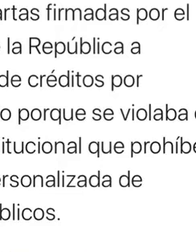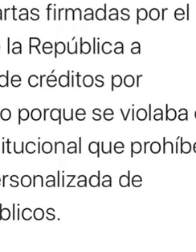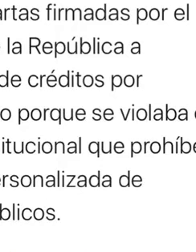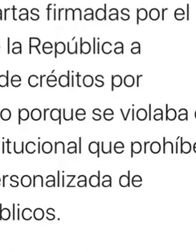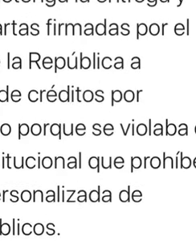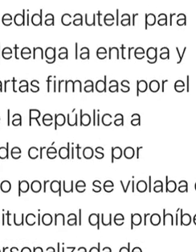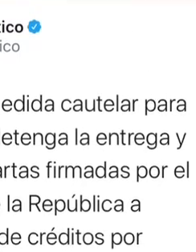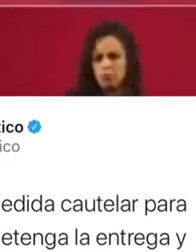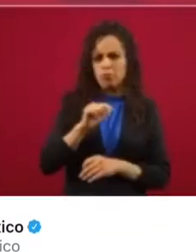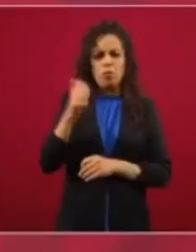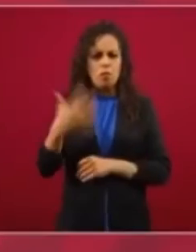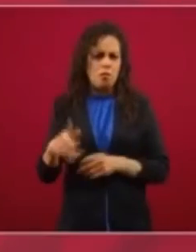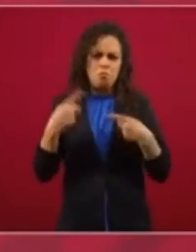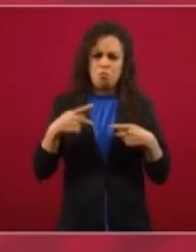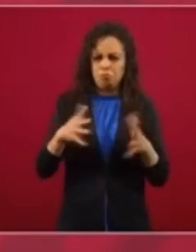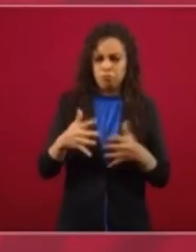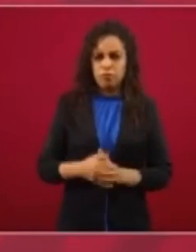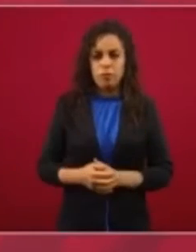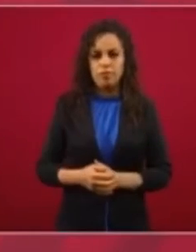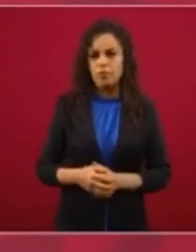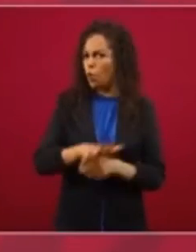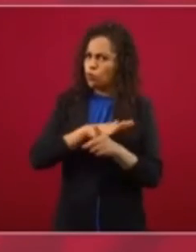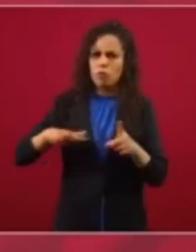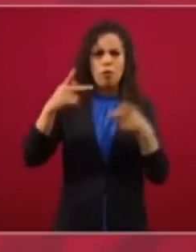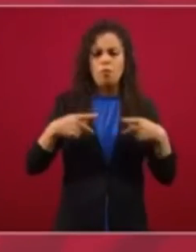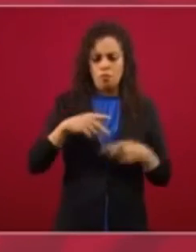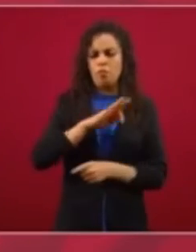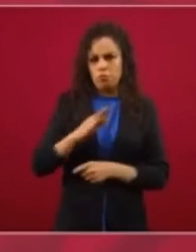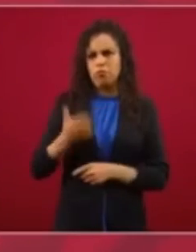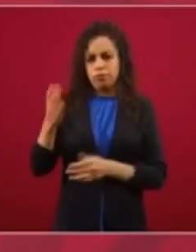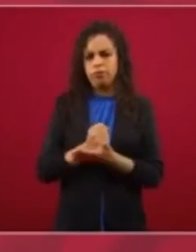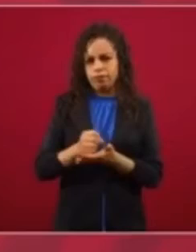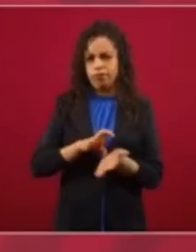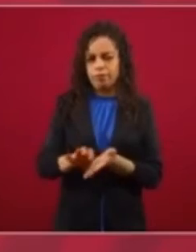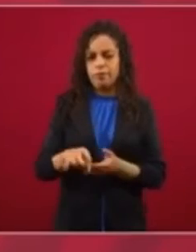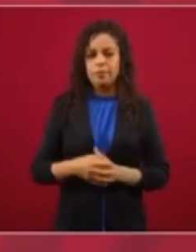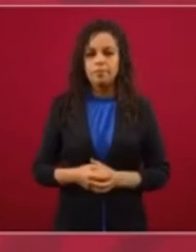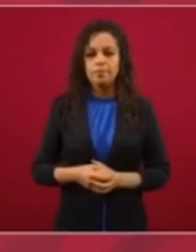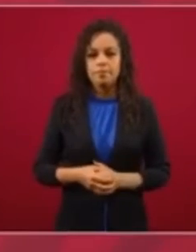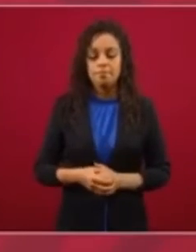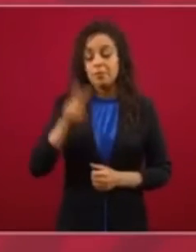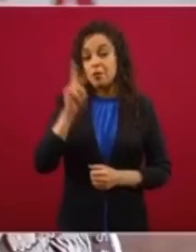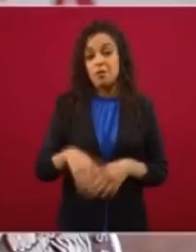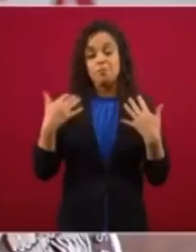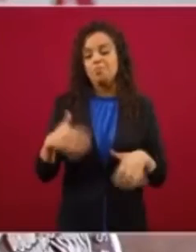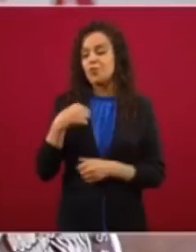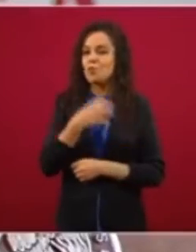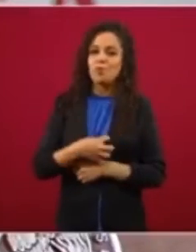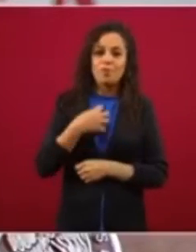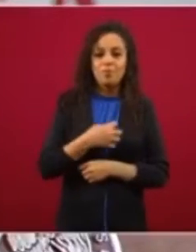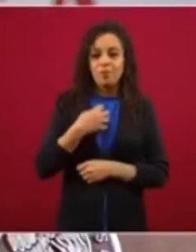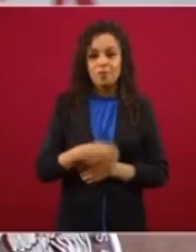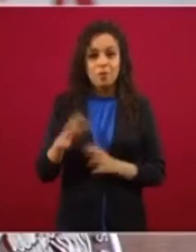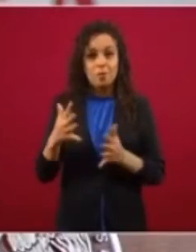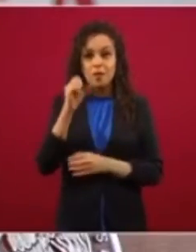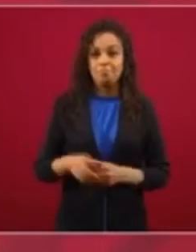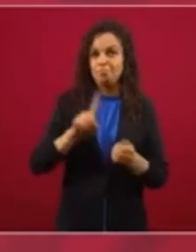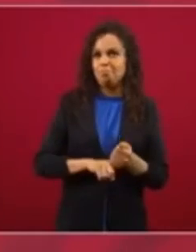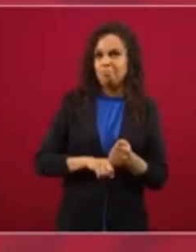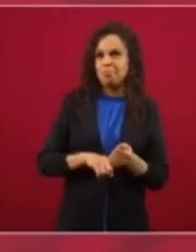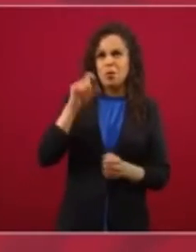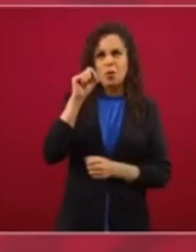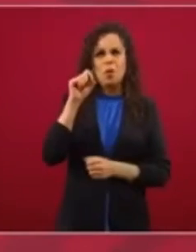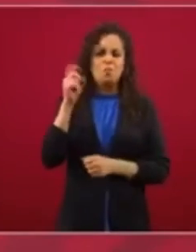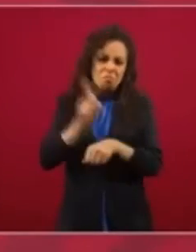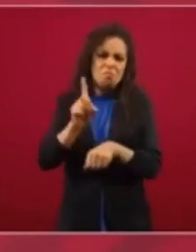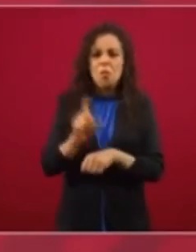para todos los empresarios. Me da mucho gusto que se estén entregando estos créditos, ya llevan como 60 mil entregados.